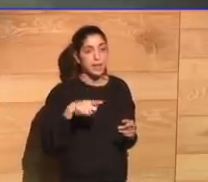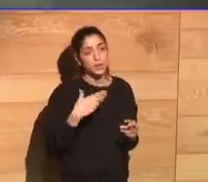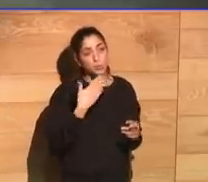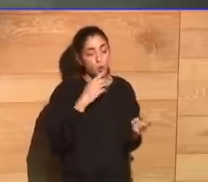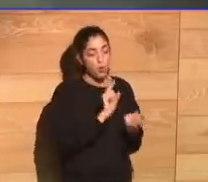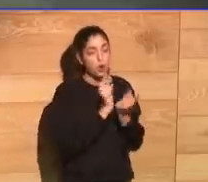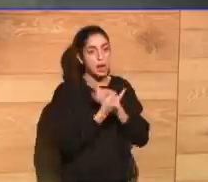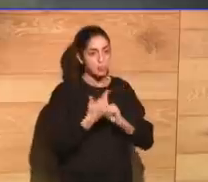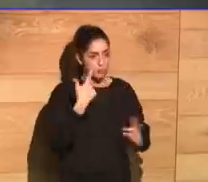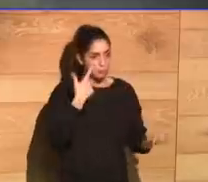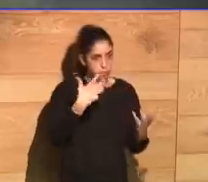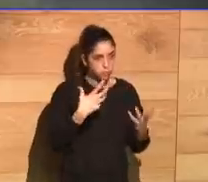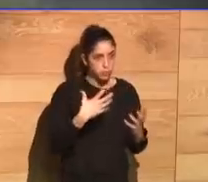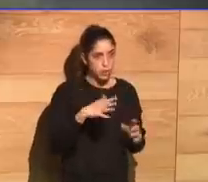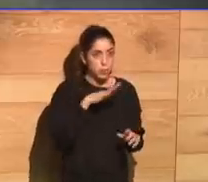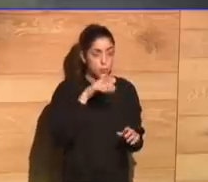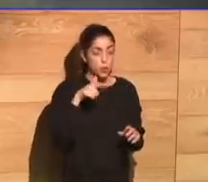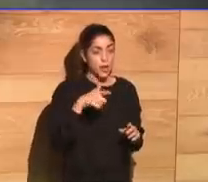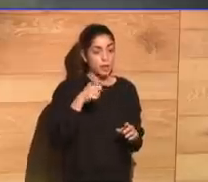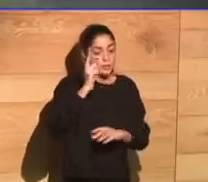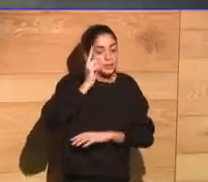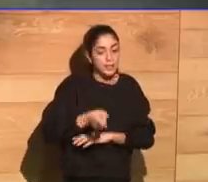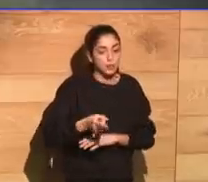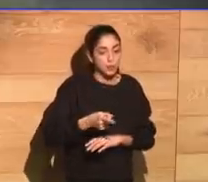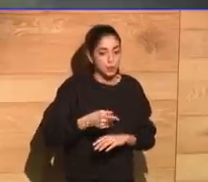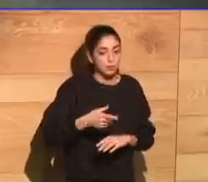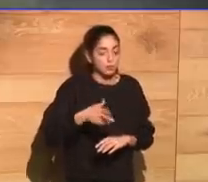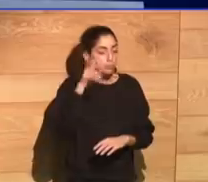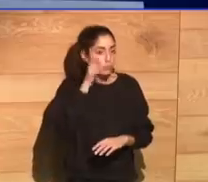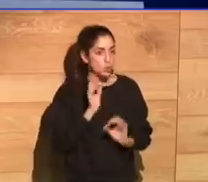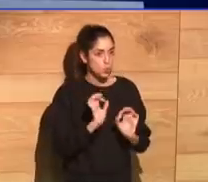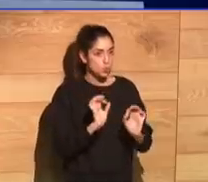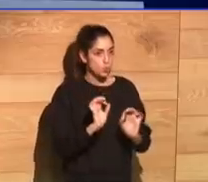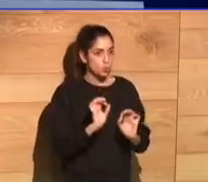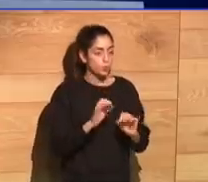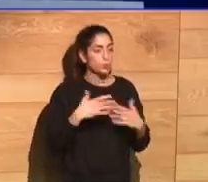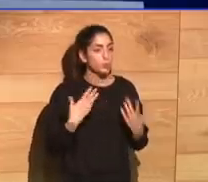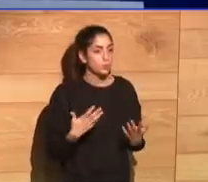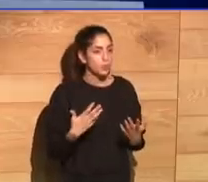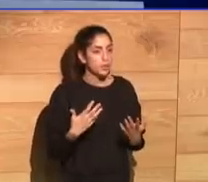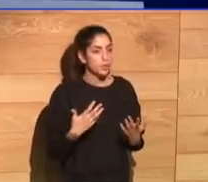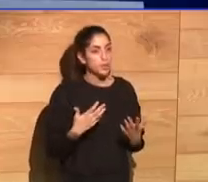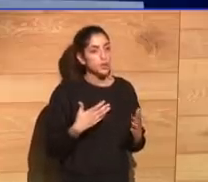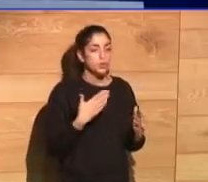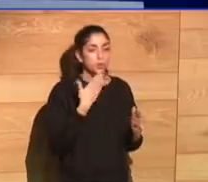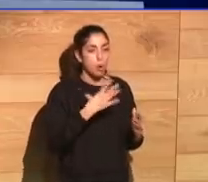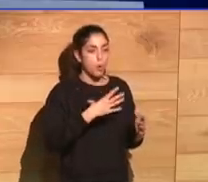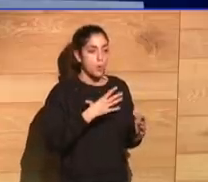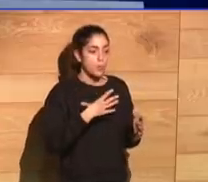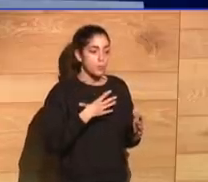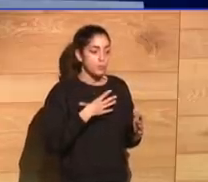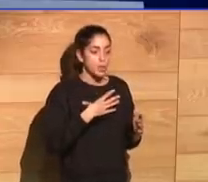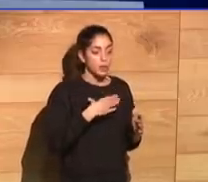ver con el prestigio de su director y se sumó a esa aventura. Pero es extraño, porque en general son papeles que también son maldiciones, porque